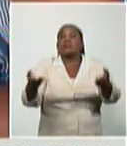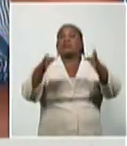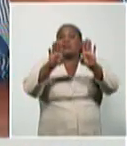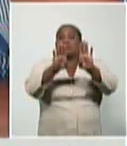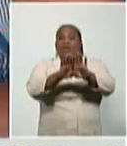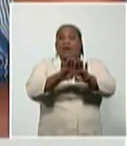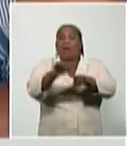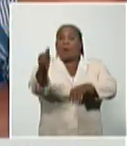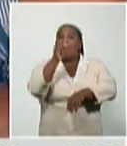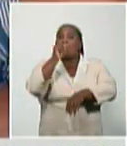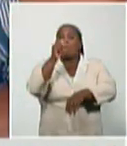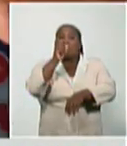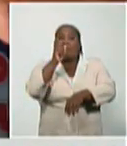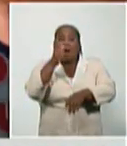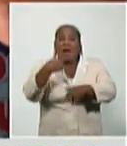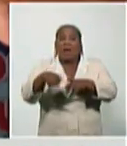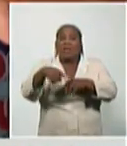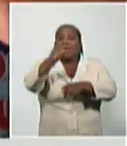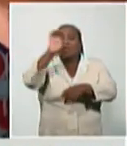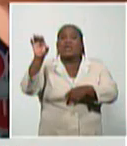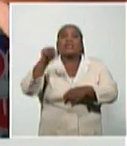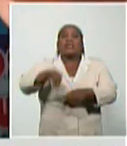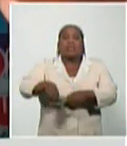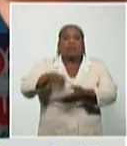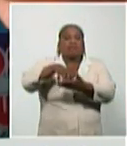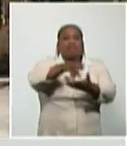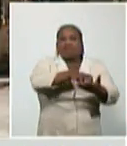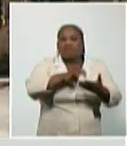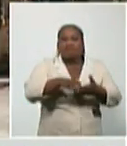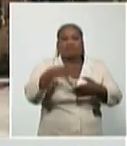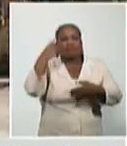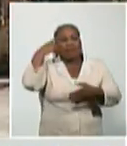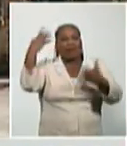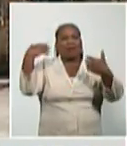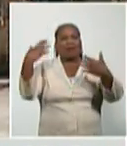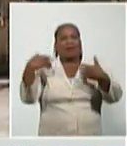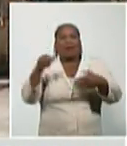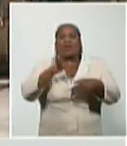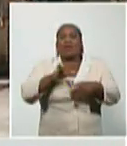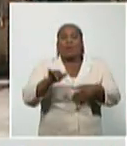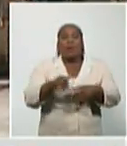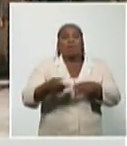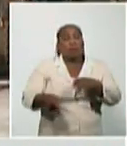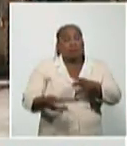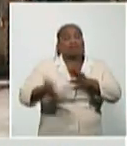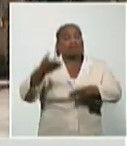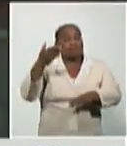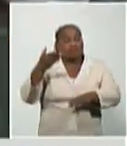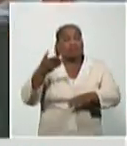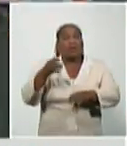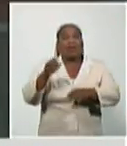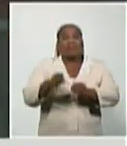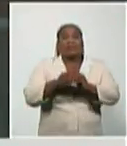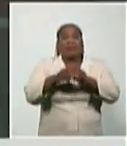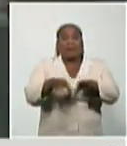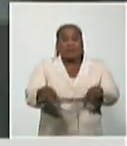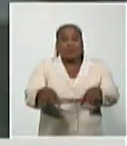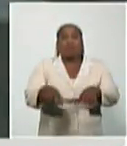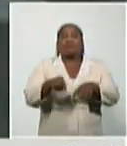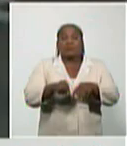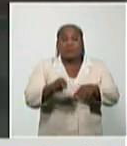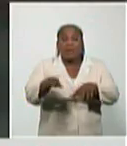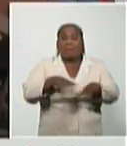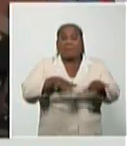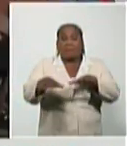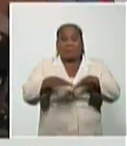centros recreativos en el territorio. Por la elevada transmisión de la enfermedad en el municipio, se habilitó el centro de aislamiento en las cabañas del Central